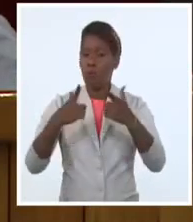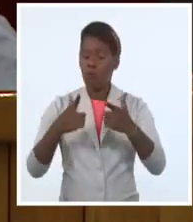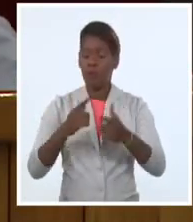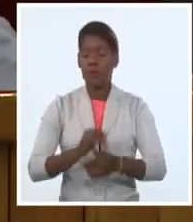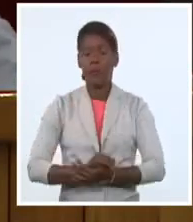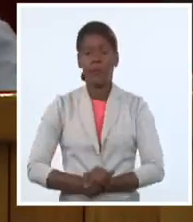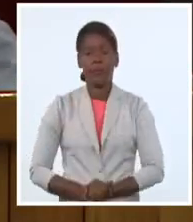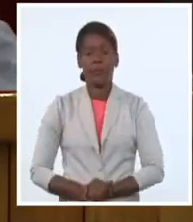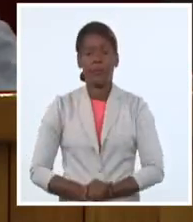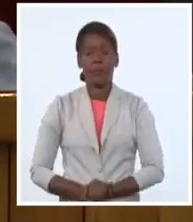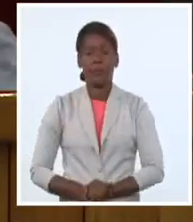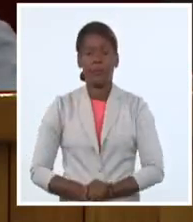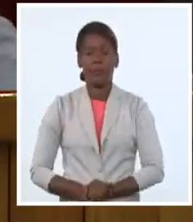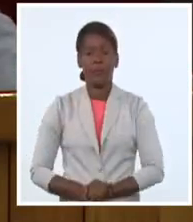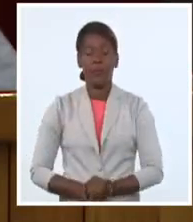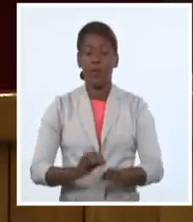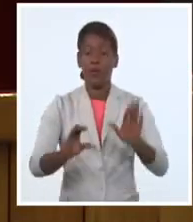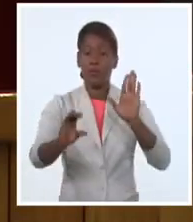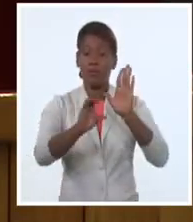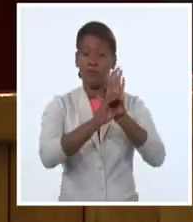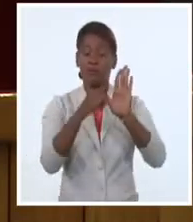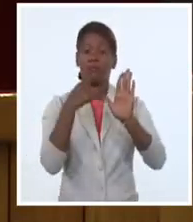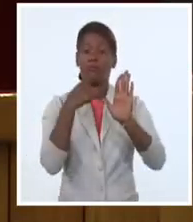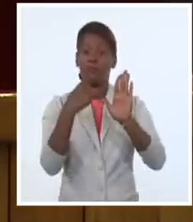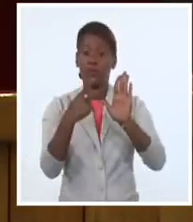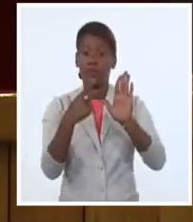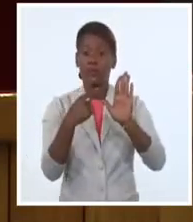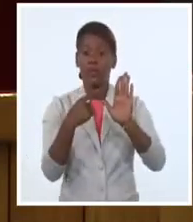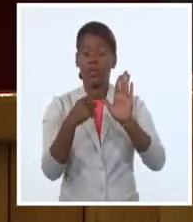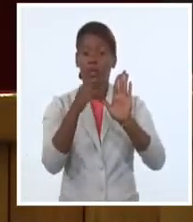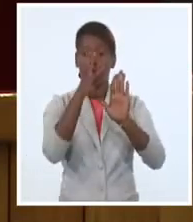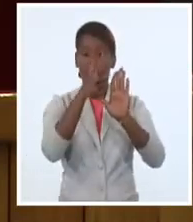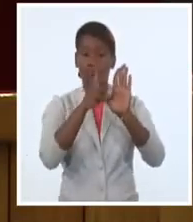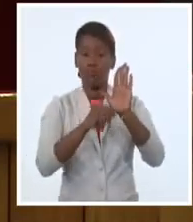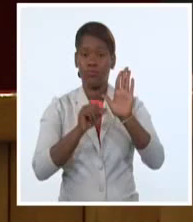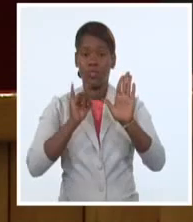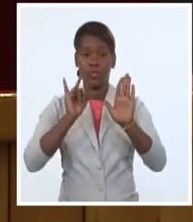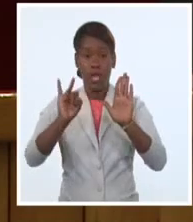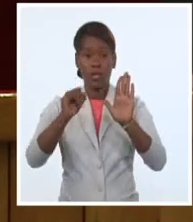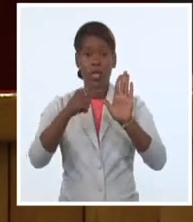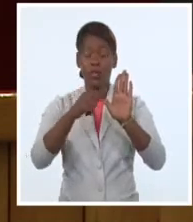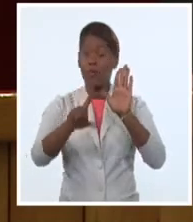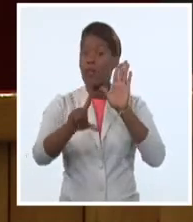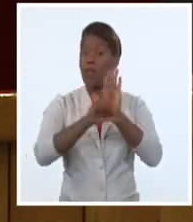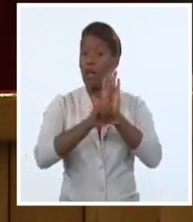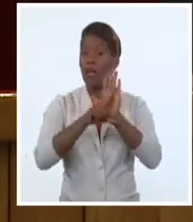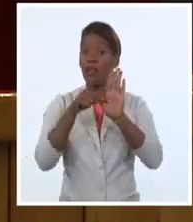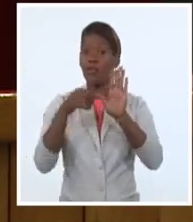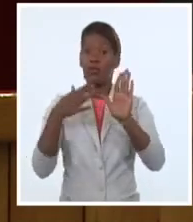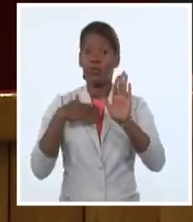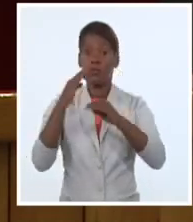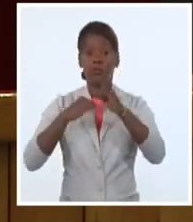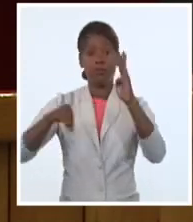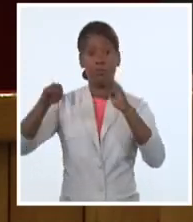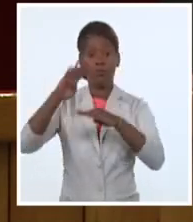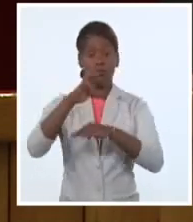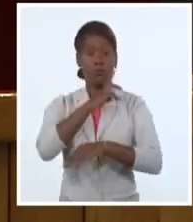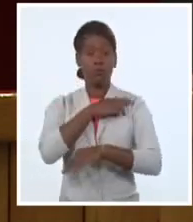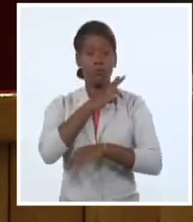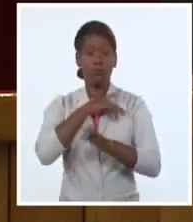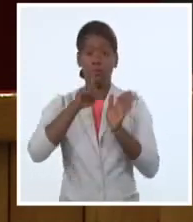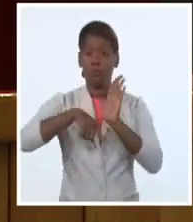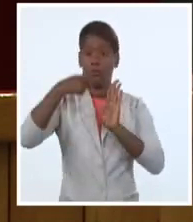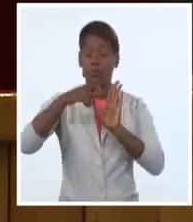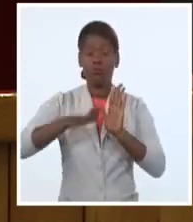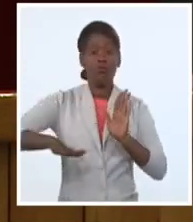respetarla. La Constitución, como establece el artículo 7, es la norma jurídica suprema del Estado. Todos están obligados